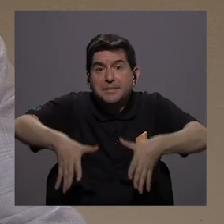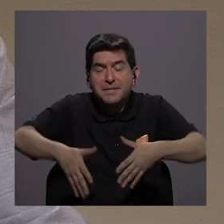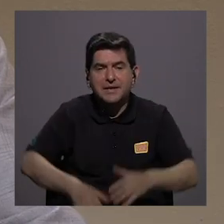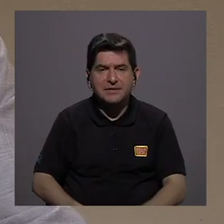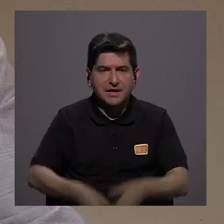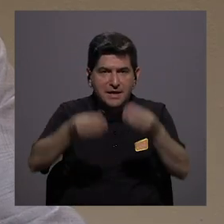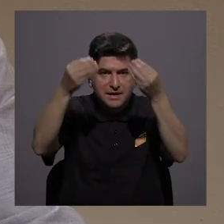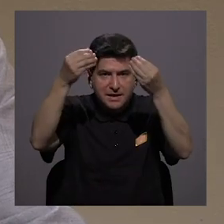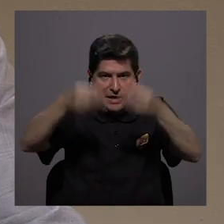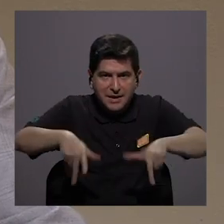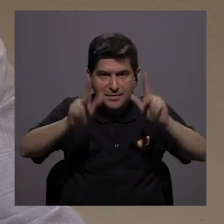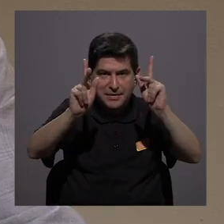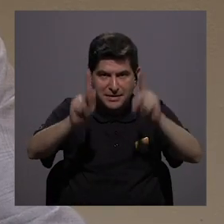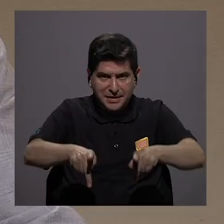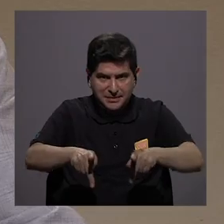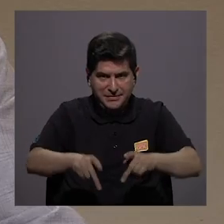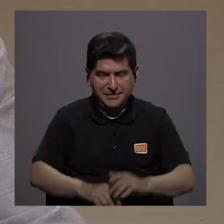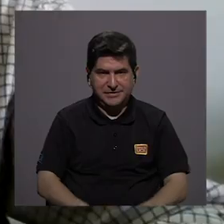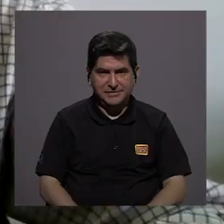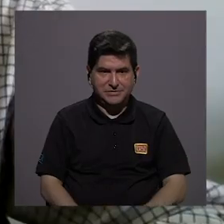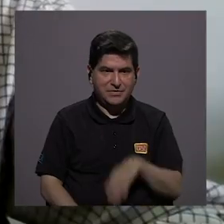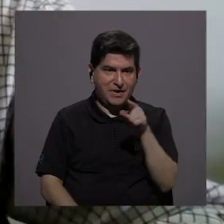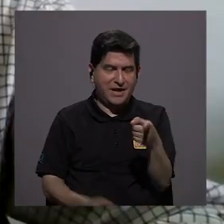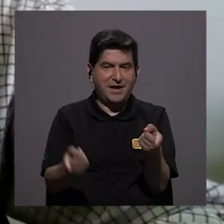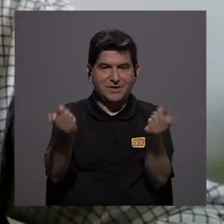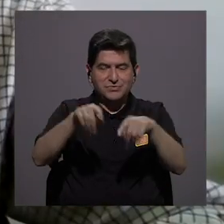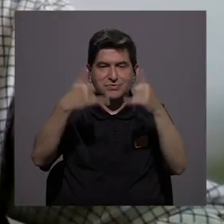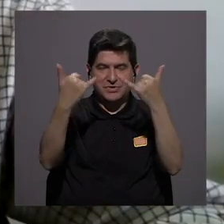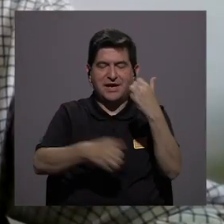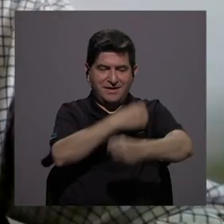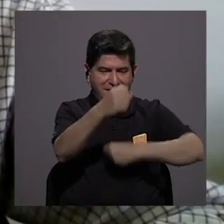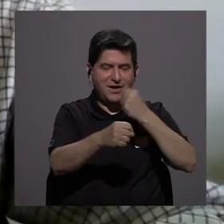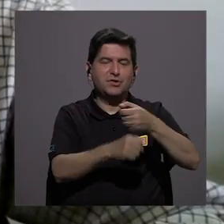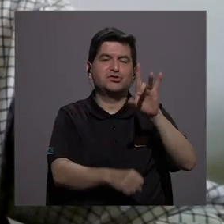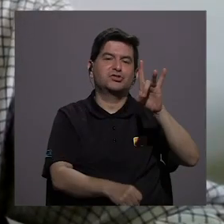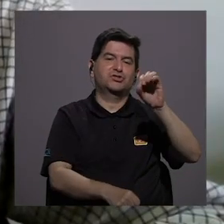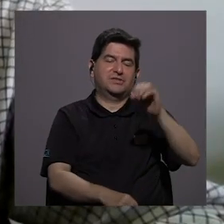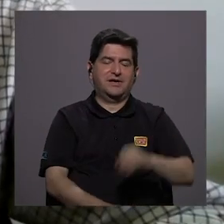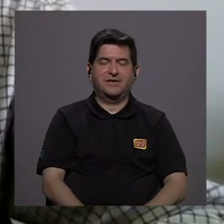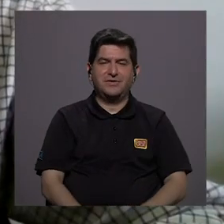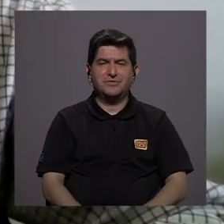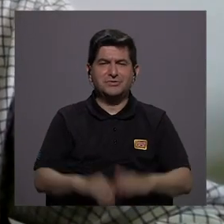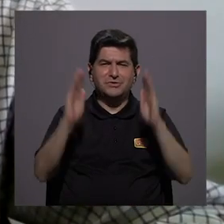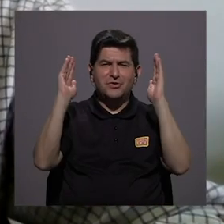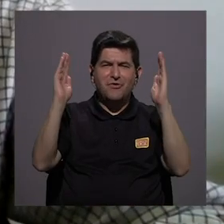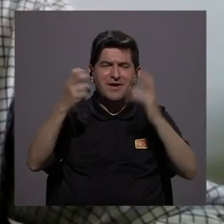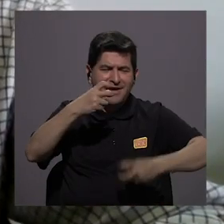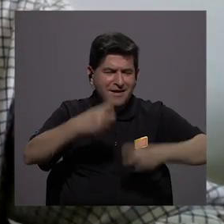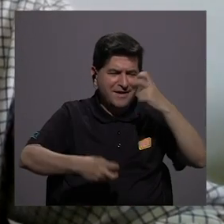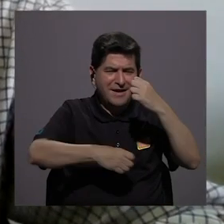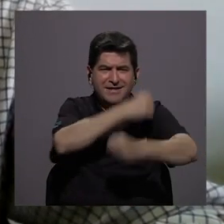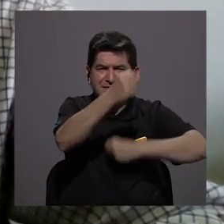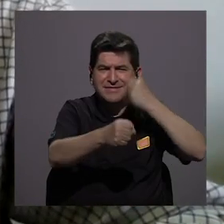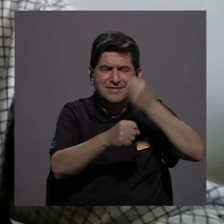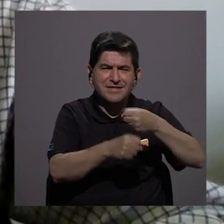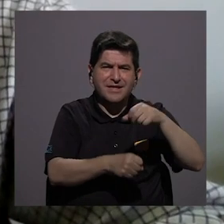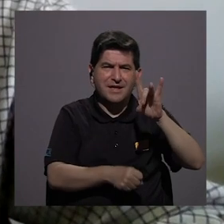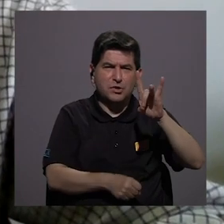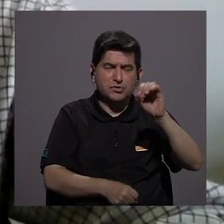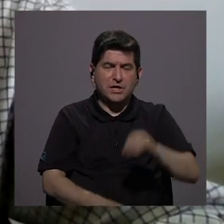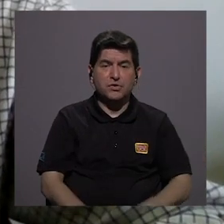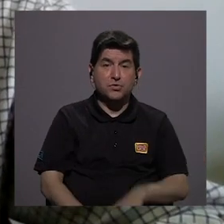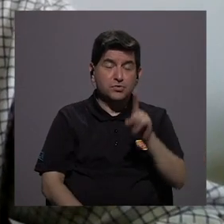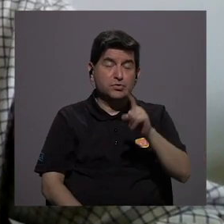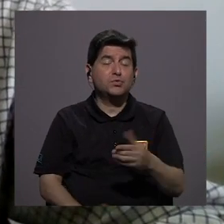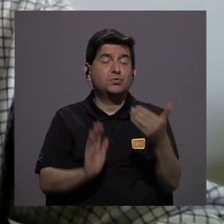perdemos. Y cuando uno pierde a una persona de eso, eso nos pasó ya en los años 80. Eso es cierto. En la gran crisis de los años 80,